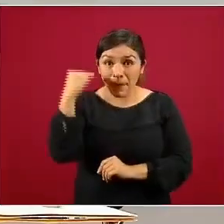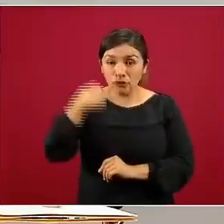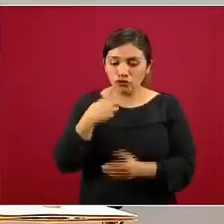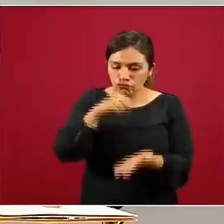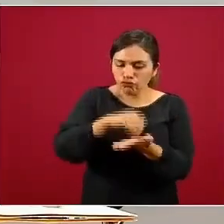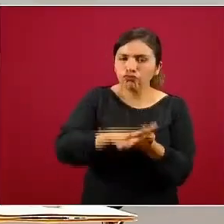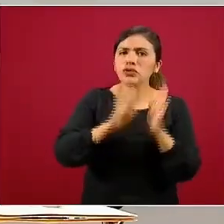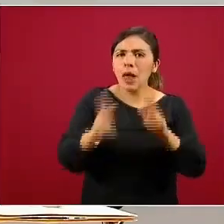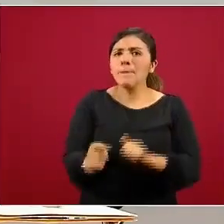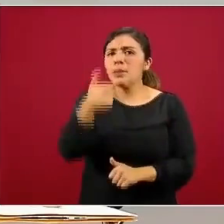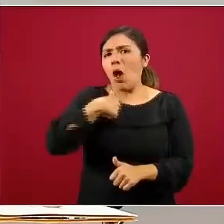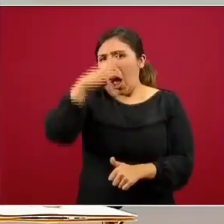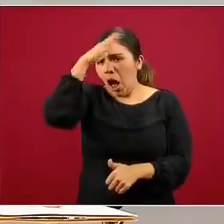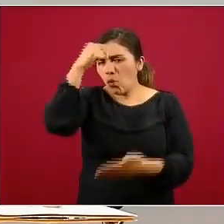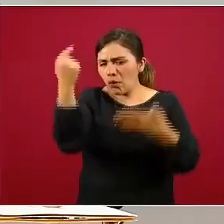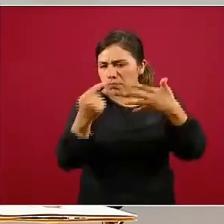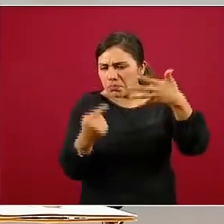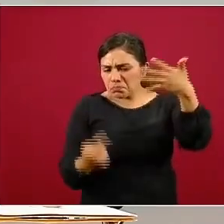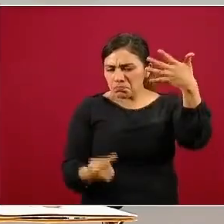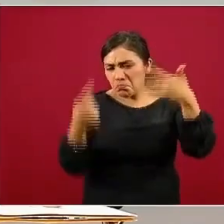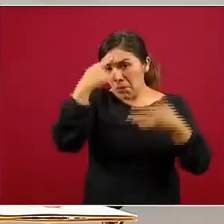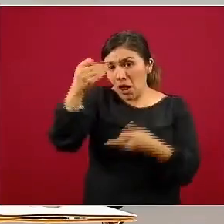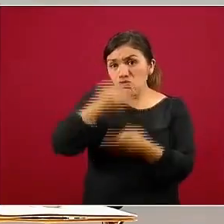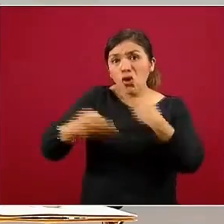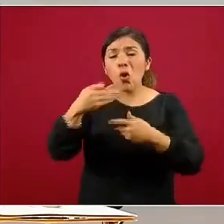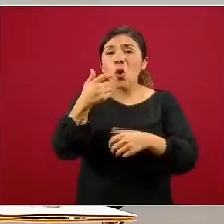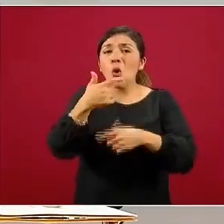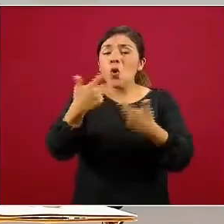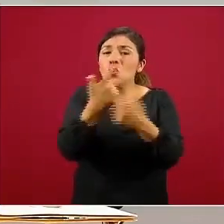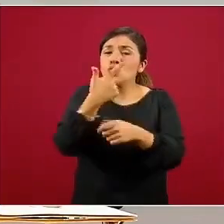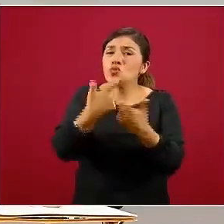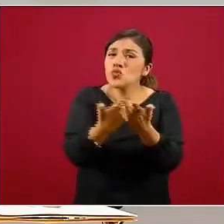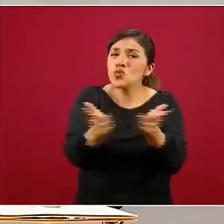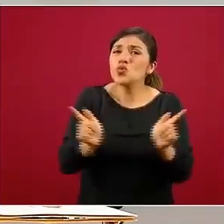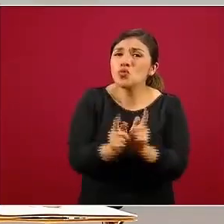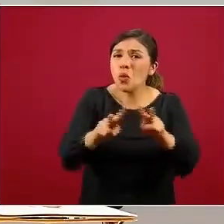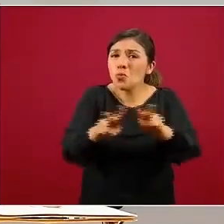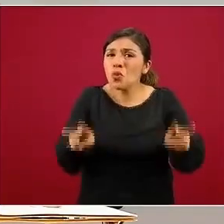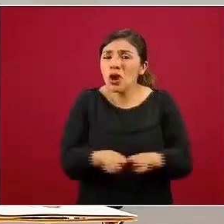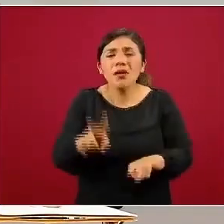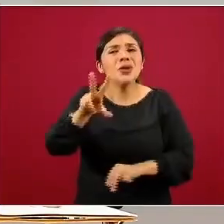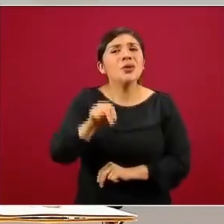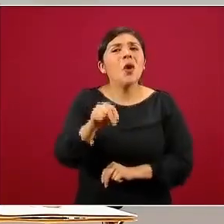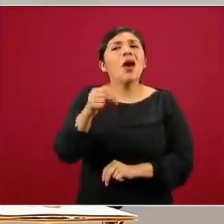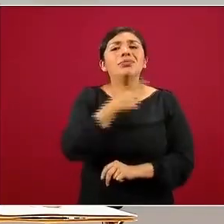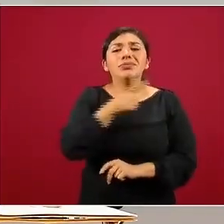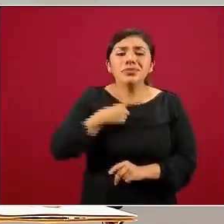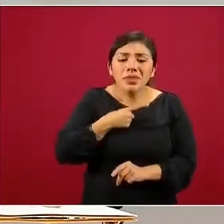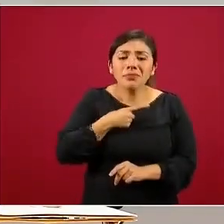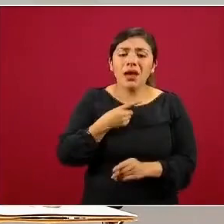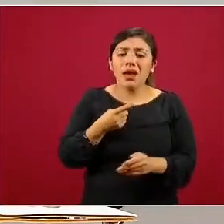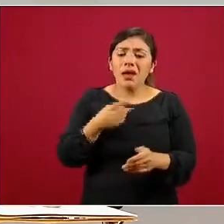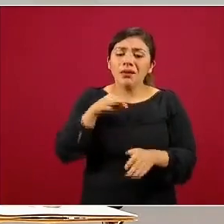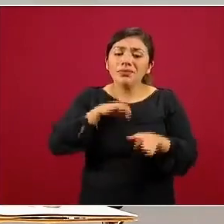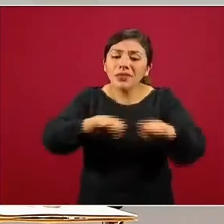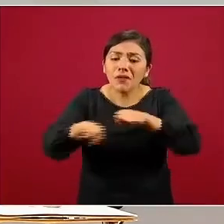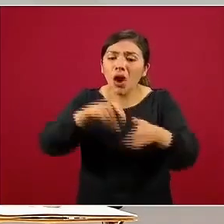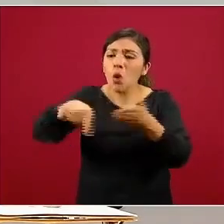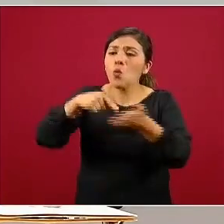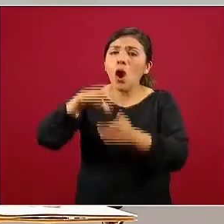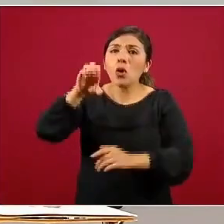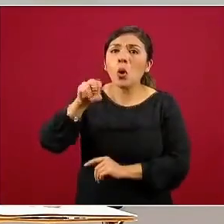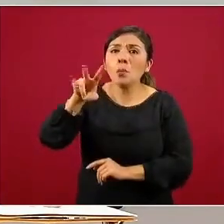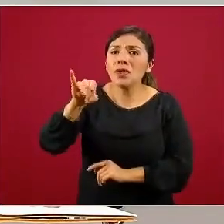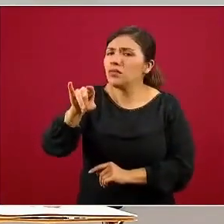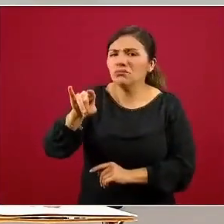establecimos los primeros acuerdos para que todos los grupos vulnerables, por ejemplo, no tuvieran que estar trabajando en áreas COVID e incluso